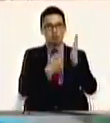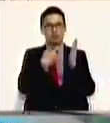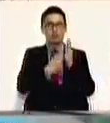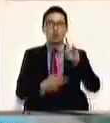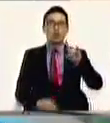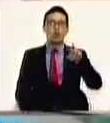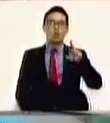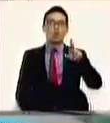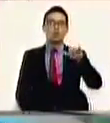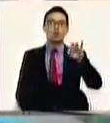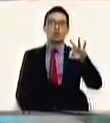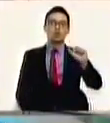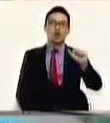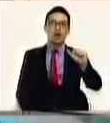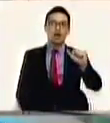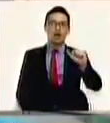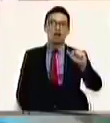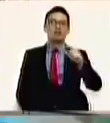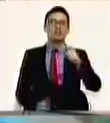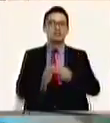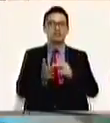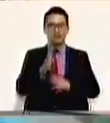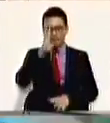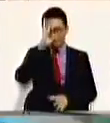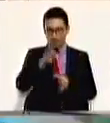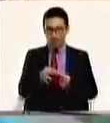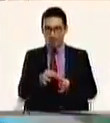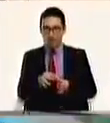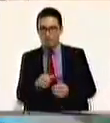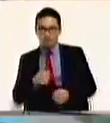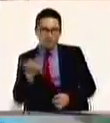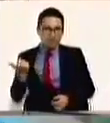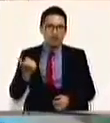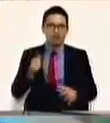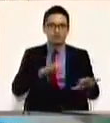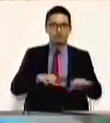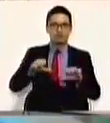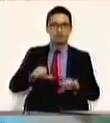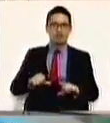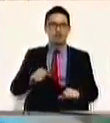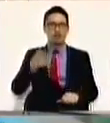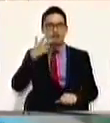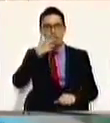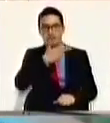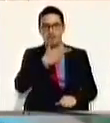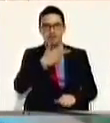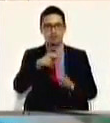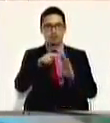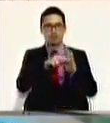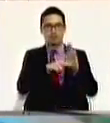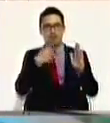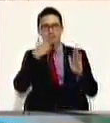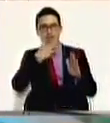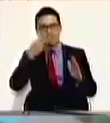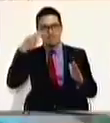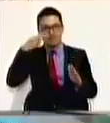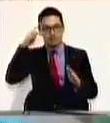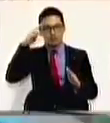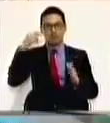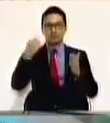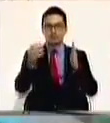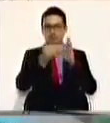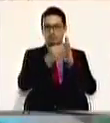Urrutia, está confesando la mala fe, el abuso del derecho, el fraude de la norma. Esto está plenamente